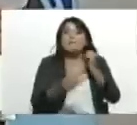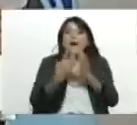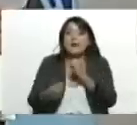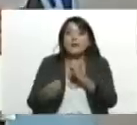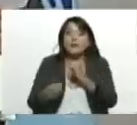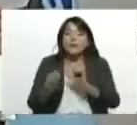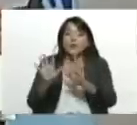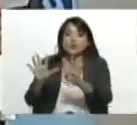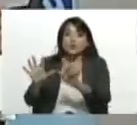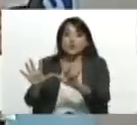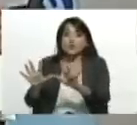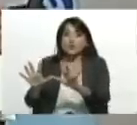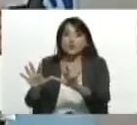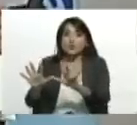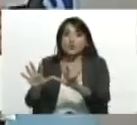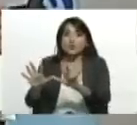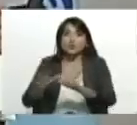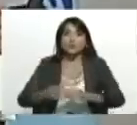ocho